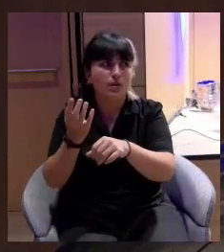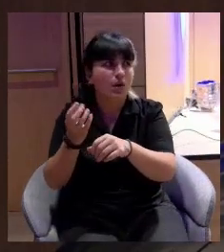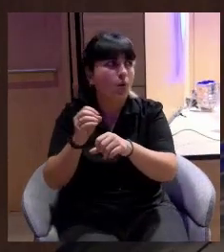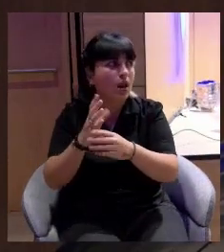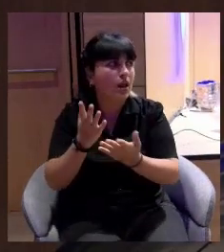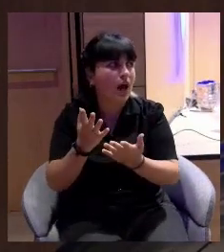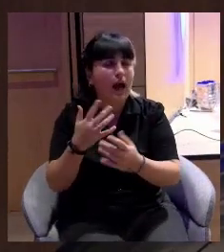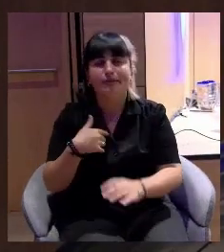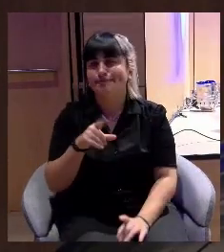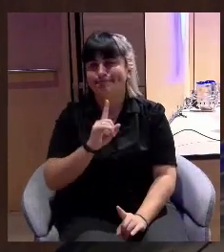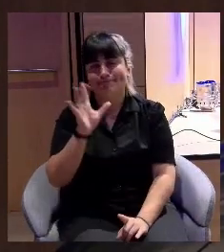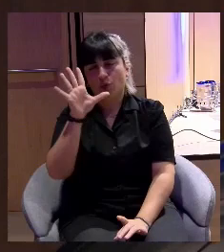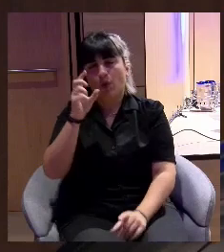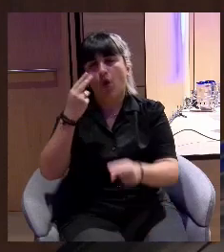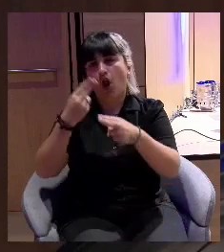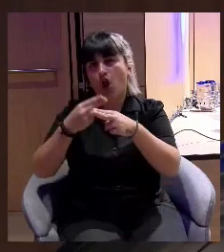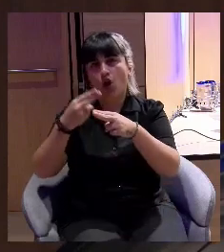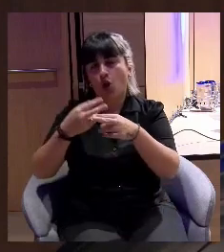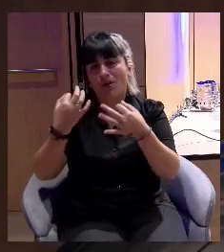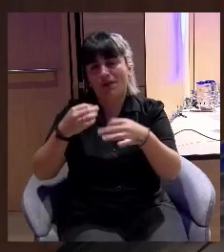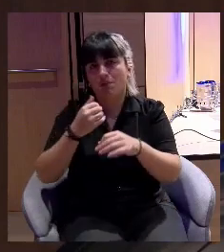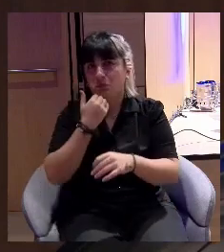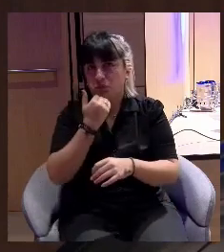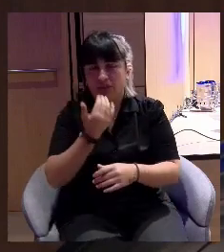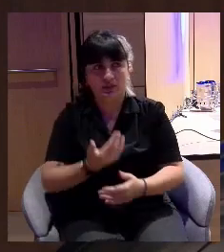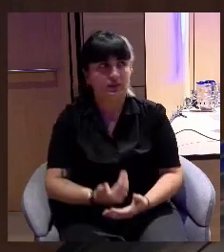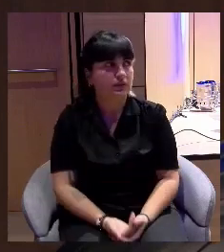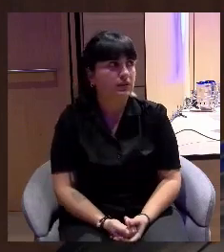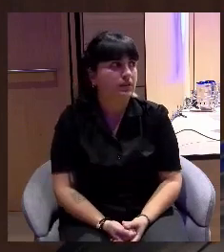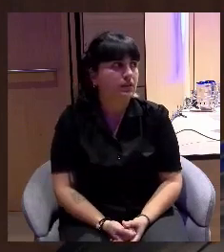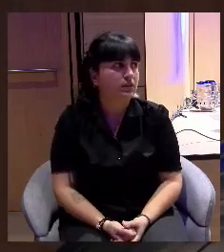No me acuerdo. Ah, ok. ¿Vos de qué organización sos?